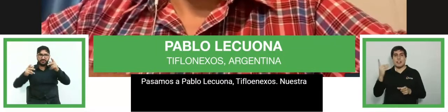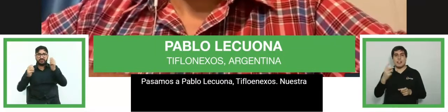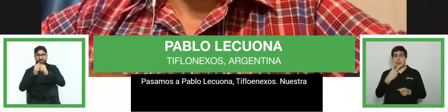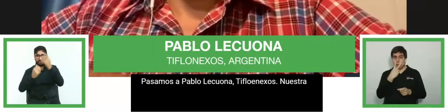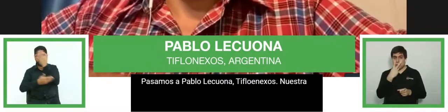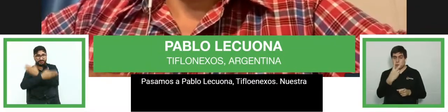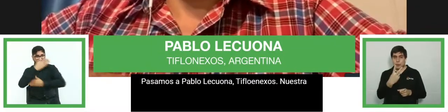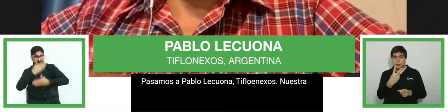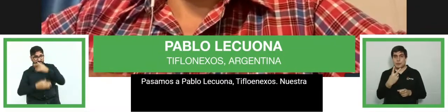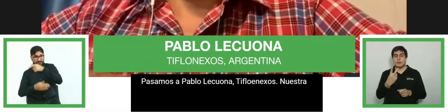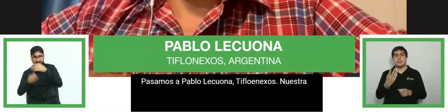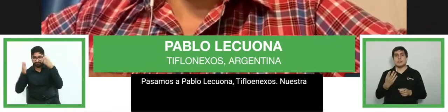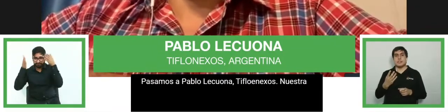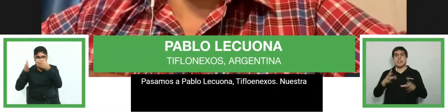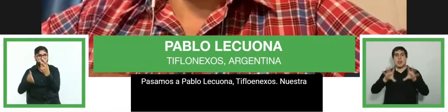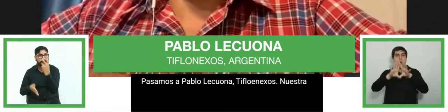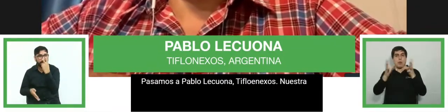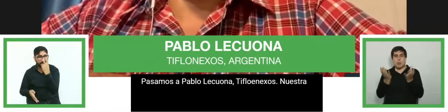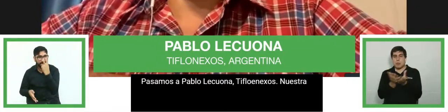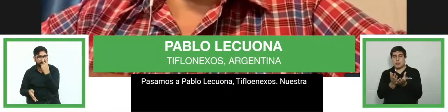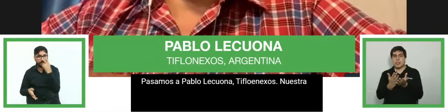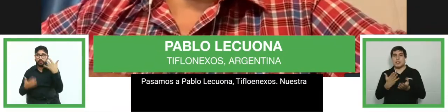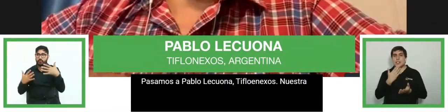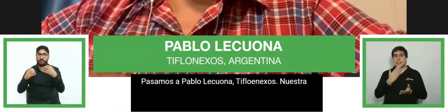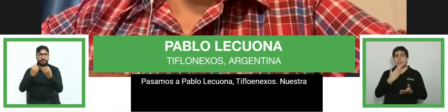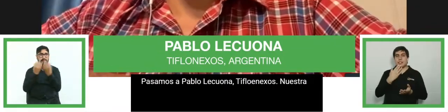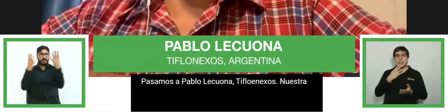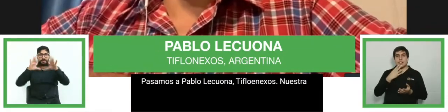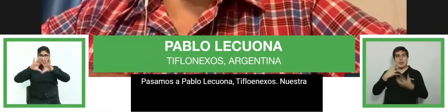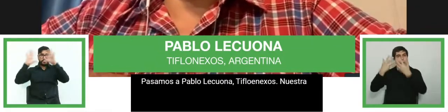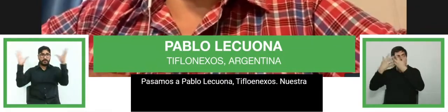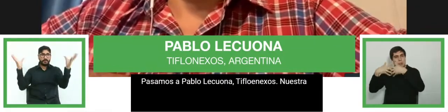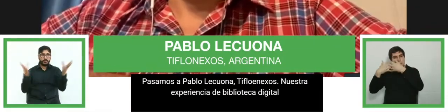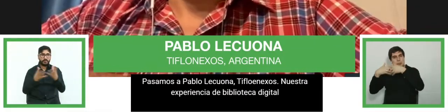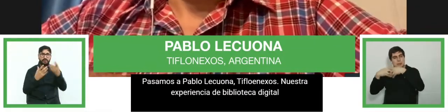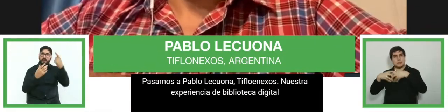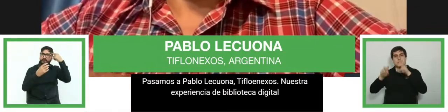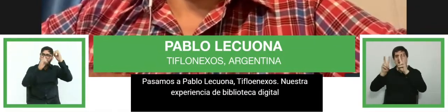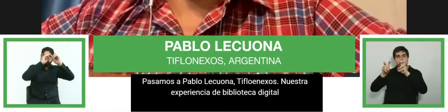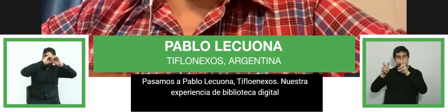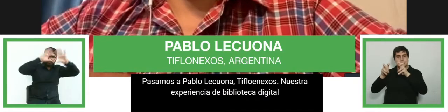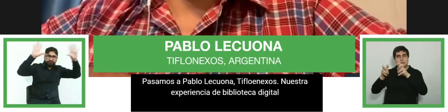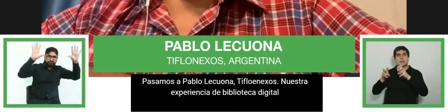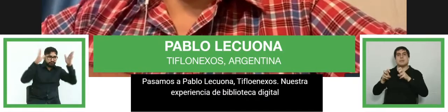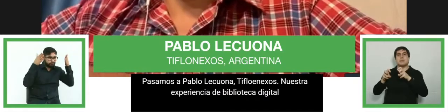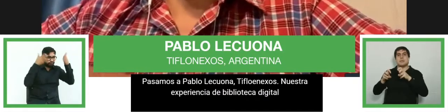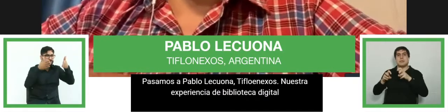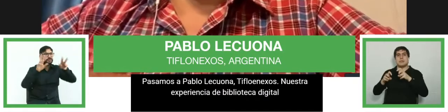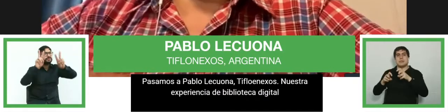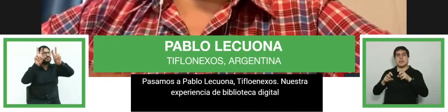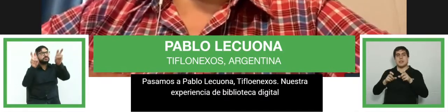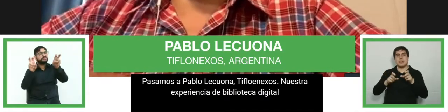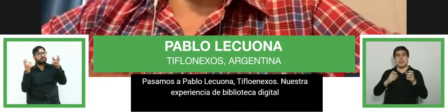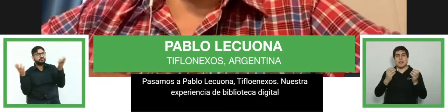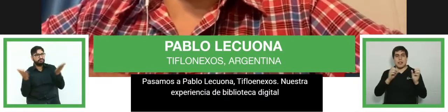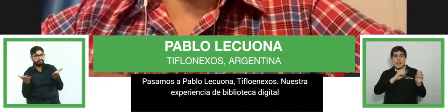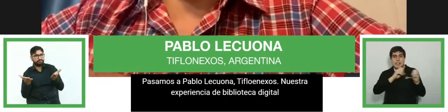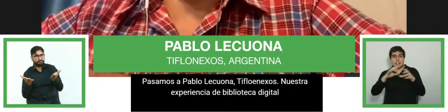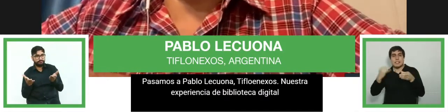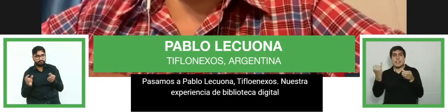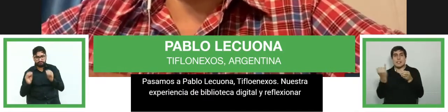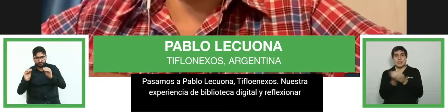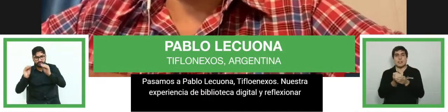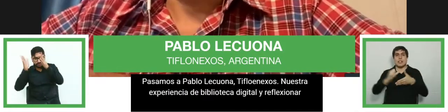visual en todo el mundo y al mismo tiempo reflexionar algunas cuestiones sobre qué pasa con la educación inclusiva acá